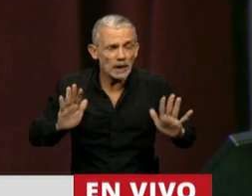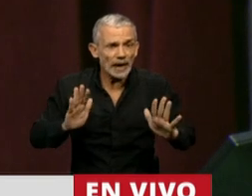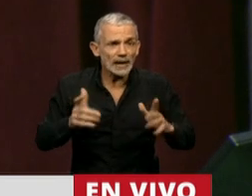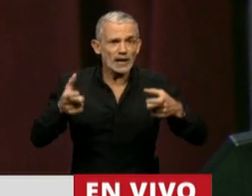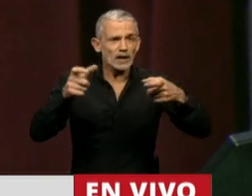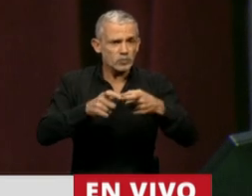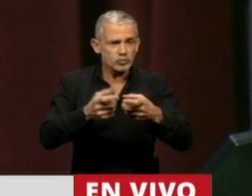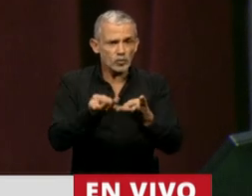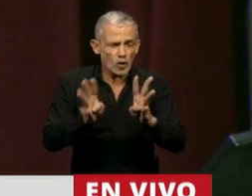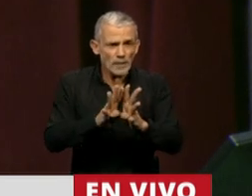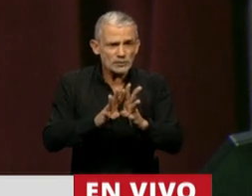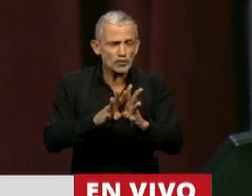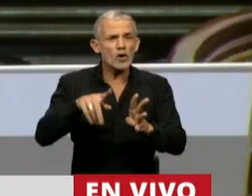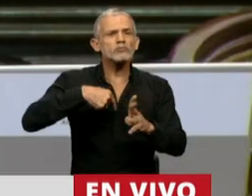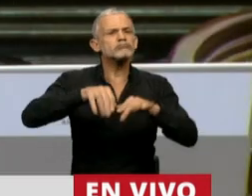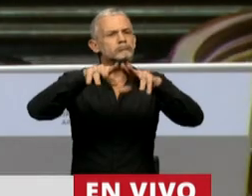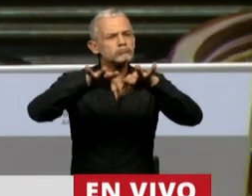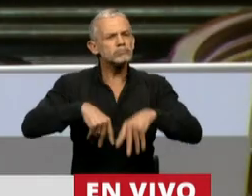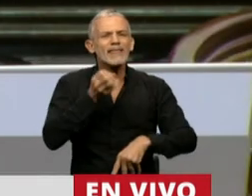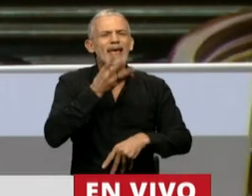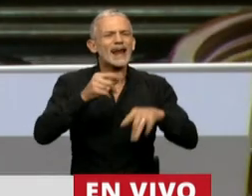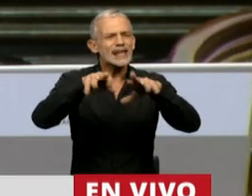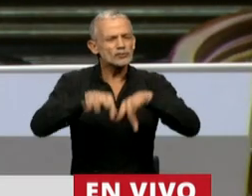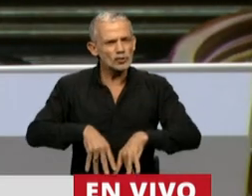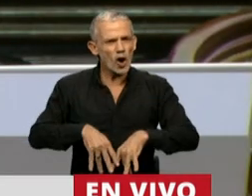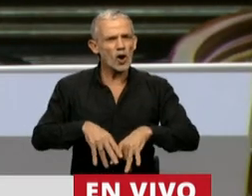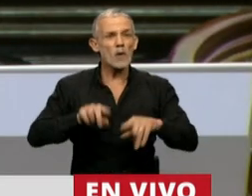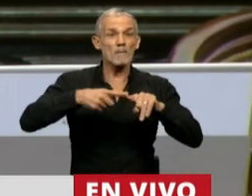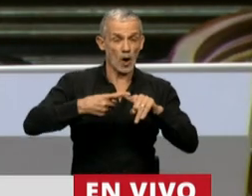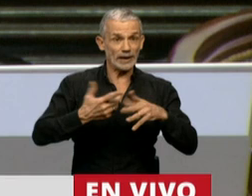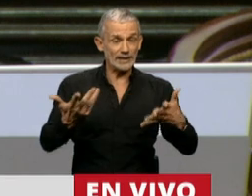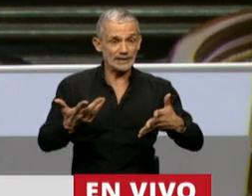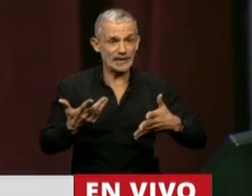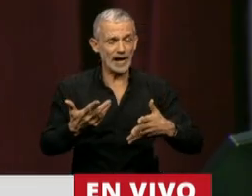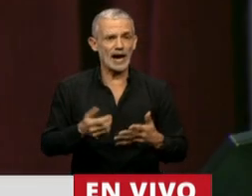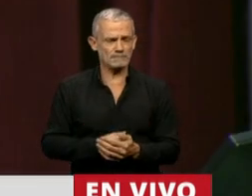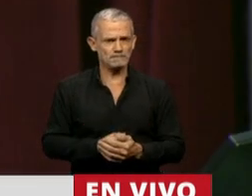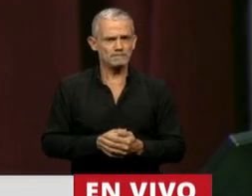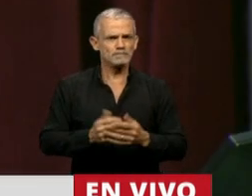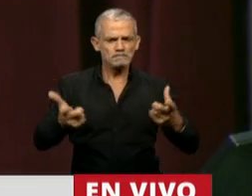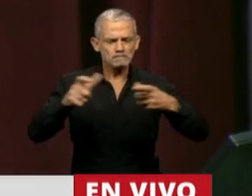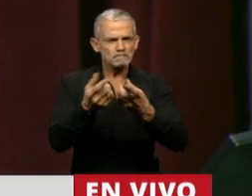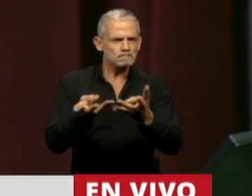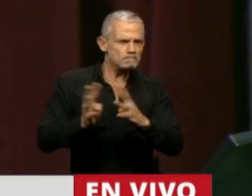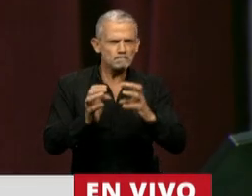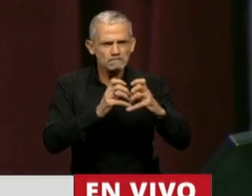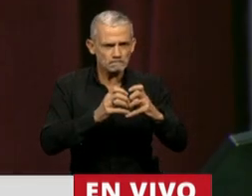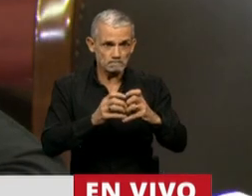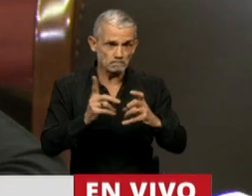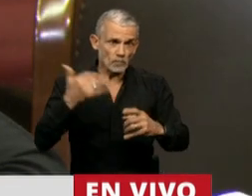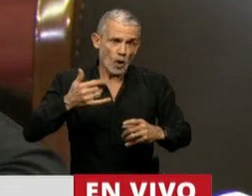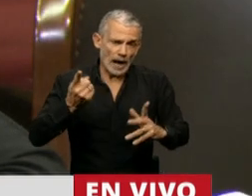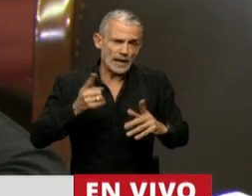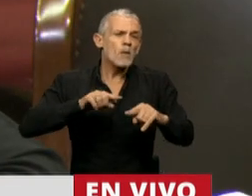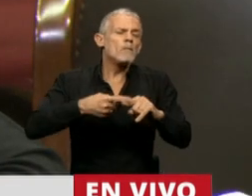cámara haga una declaración eh política básicamente como como lo que tuvo hoy un